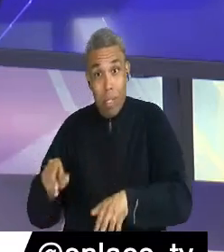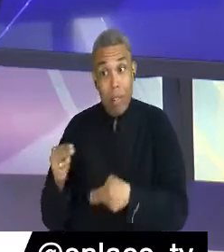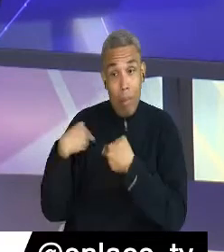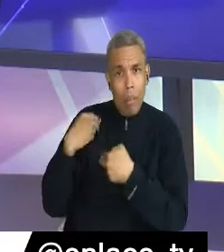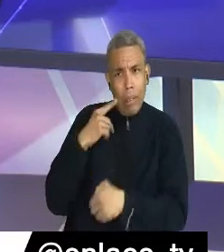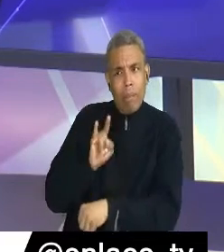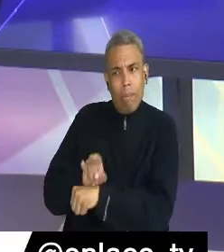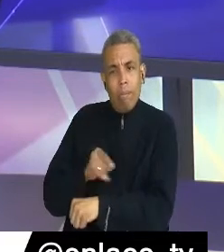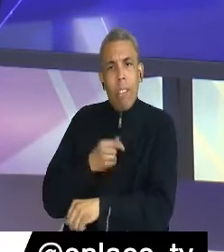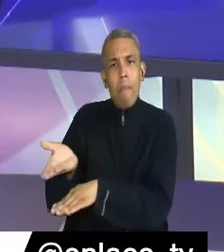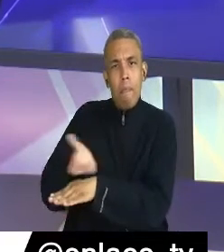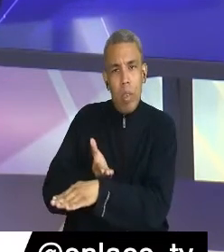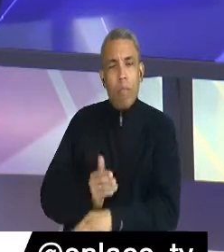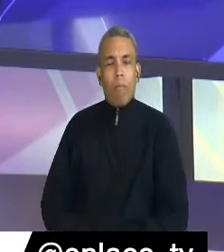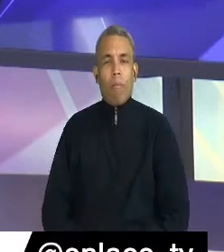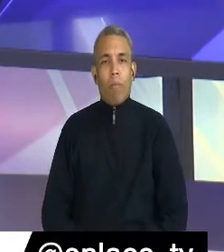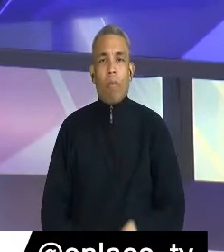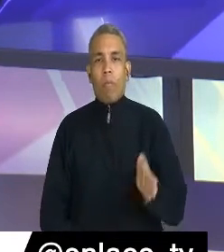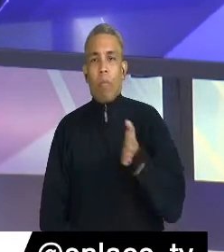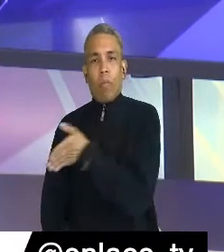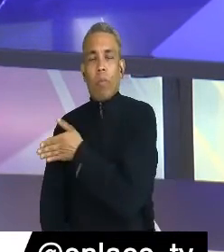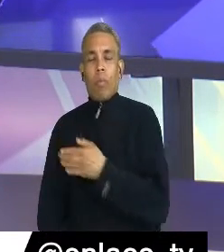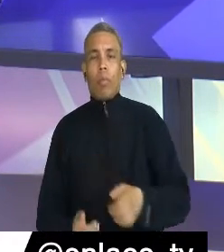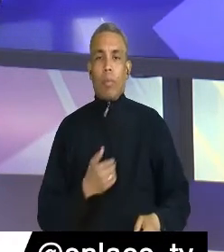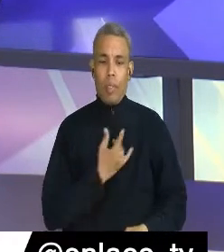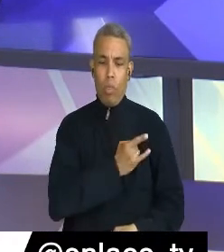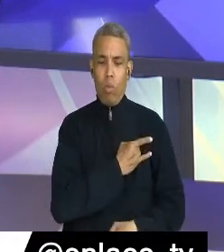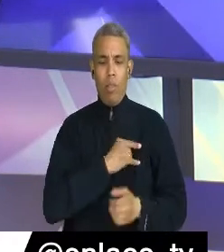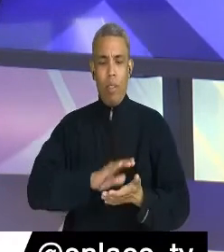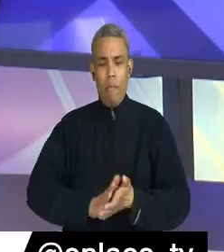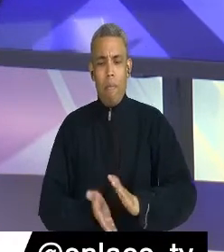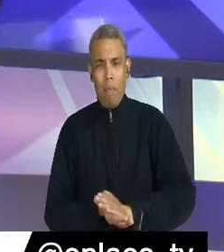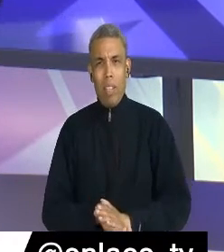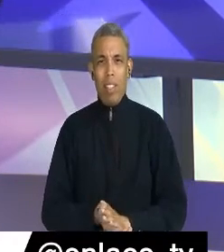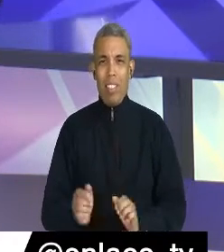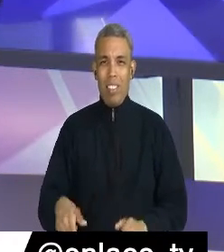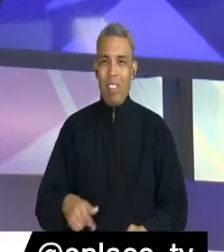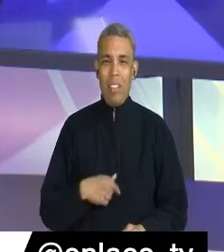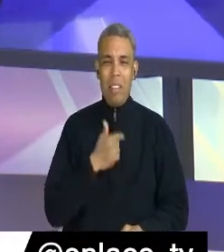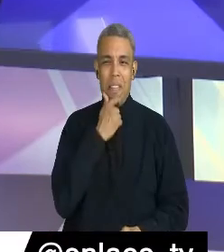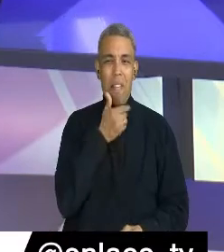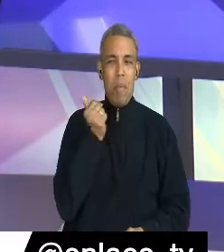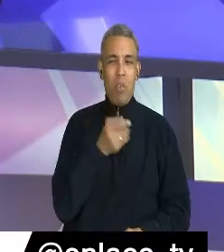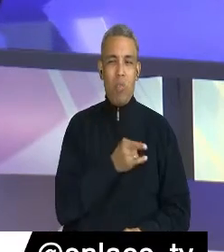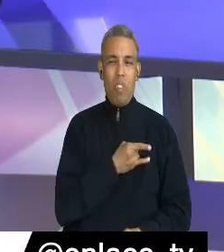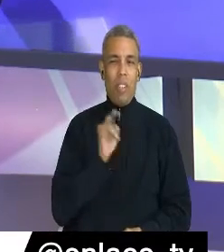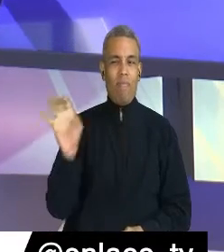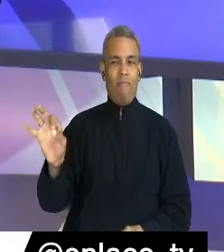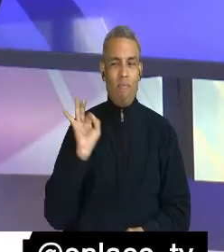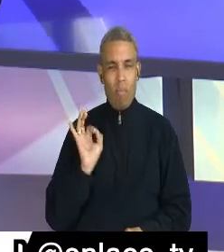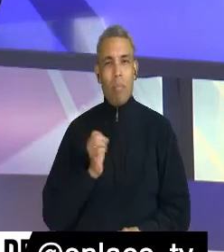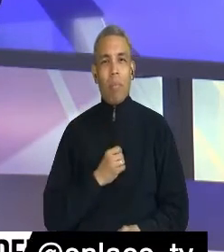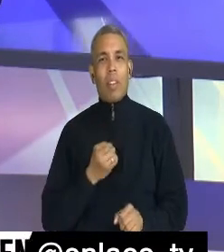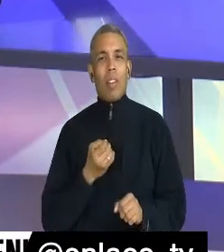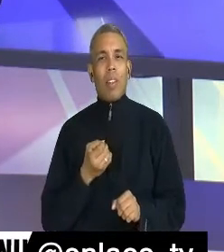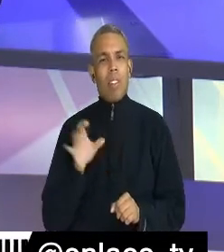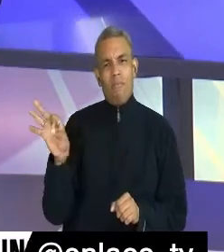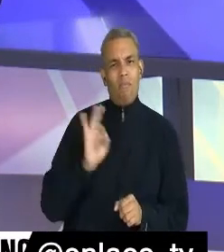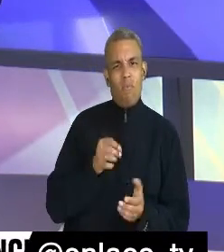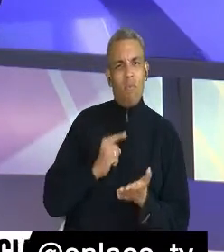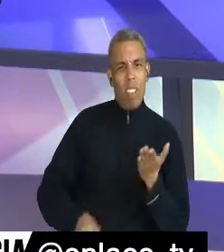y la unipa fue escogida como la sede del 13º encuentro departamental de semilleros de investigación a cumplirse los días 11 y 12 de mayo